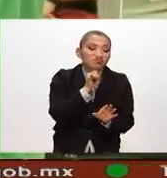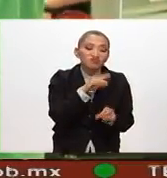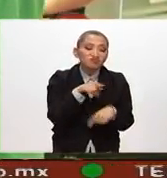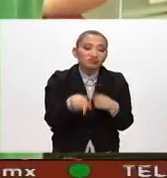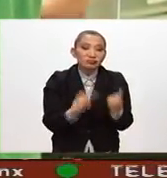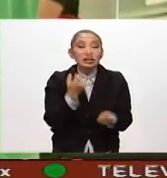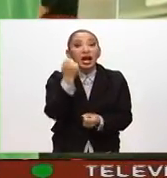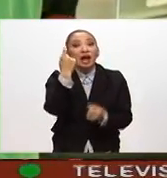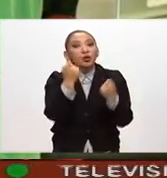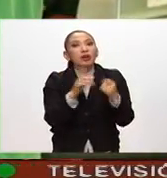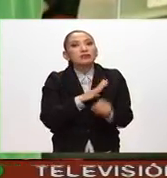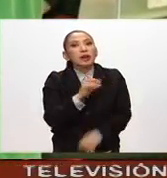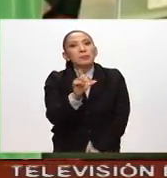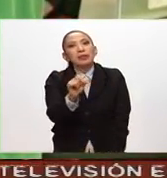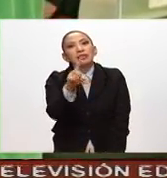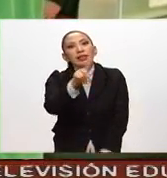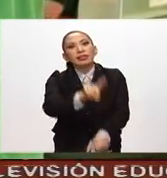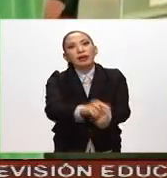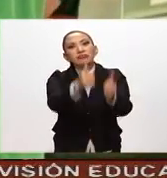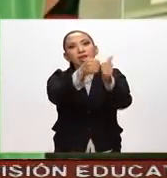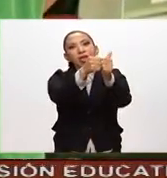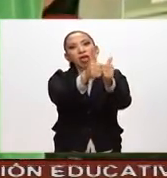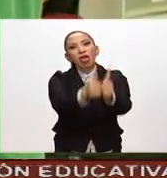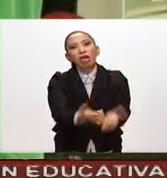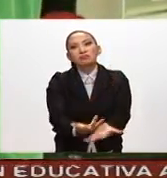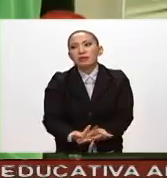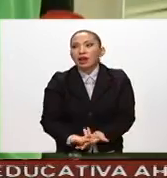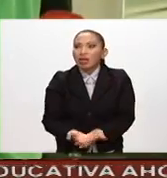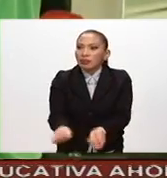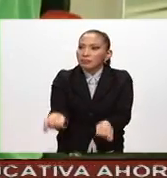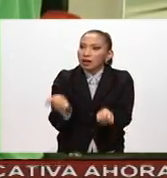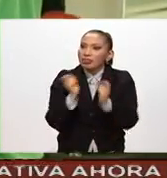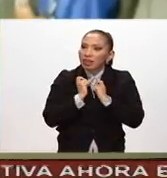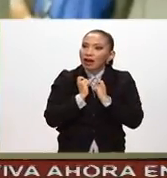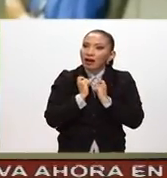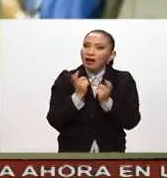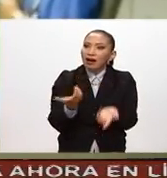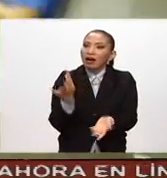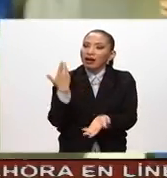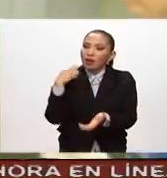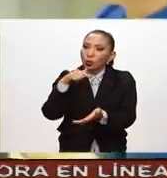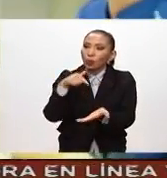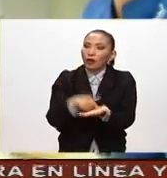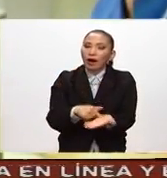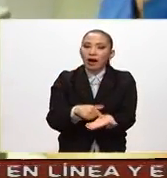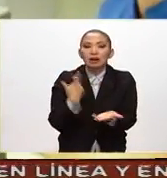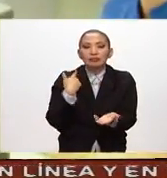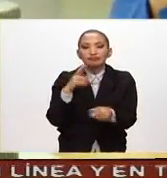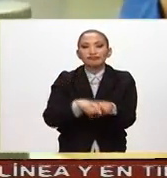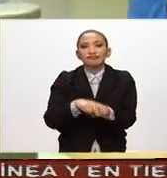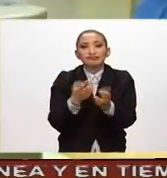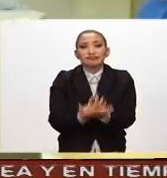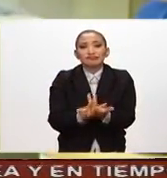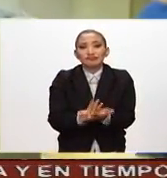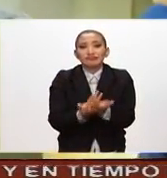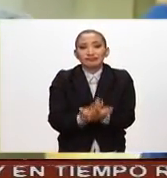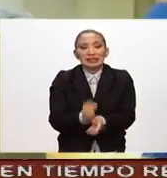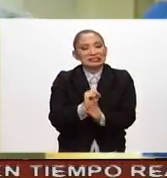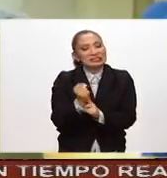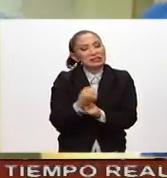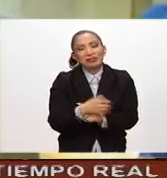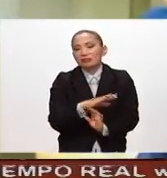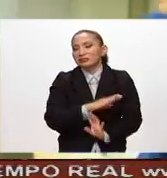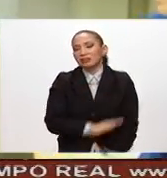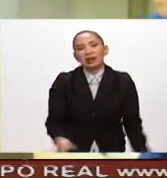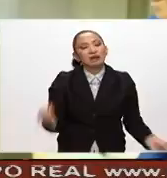Algunos llevan ya hasta 20 días ahí esperando en un asiento, como pueden, y la situación ya